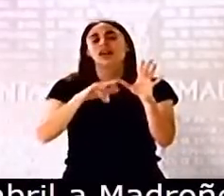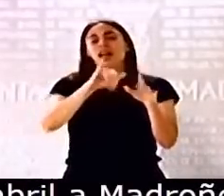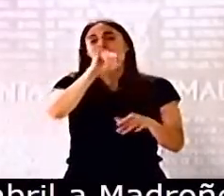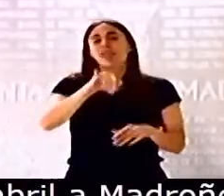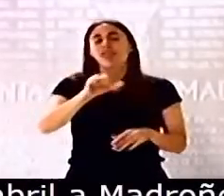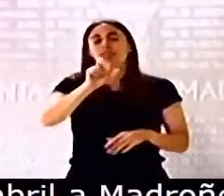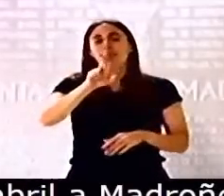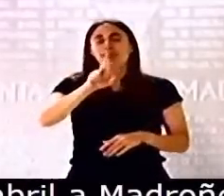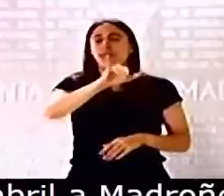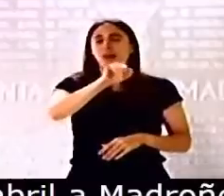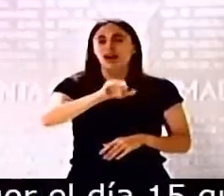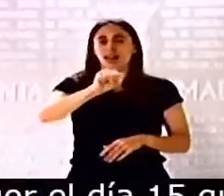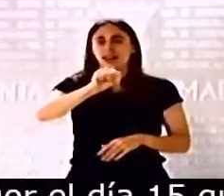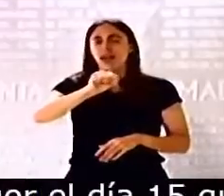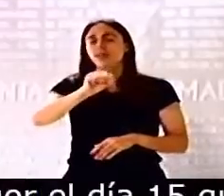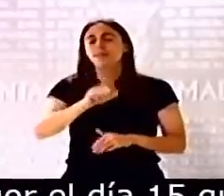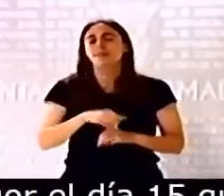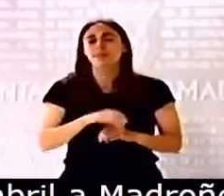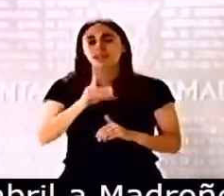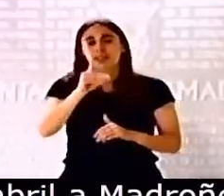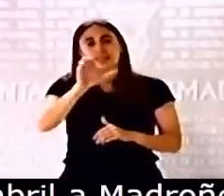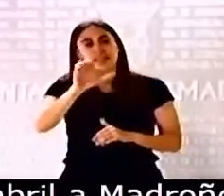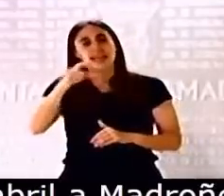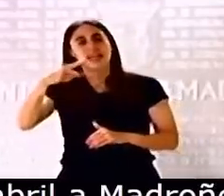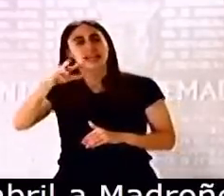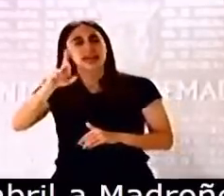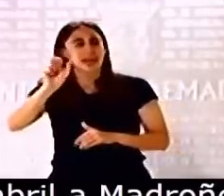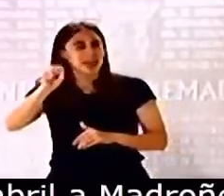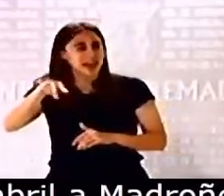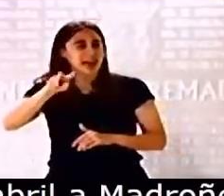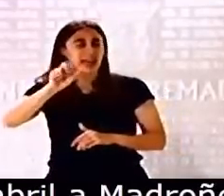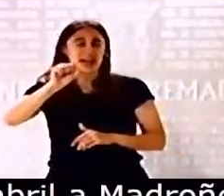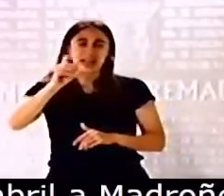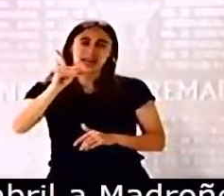Granadilla, y hemos procedido también a prorrogar